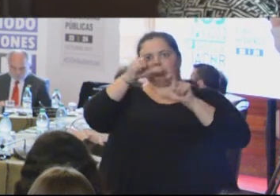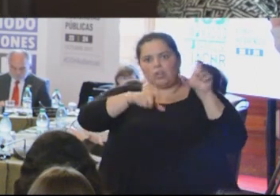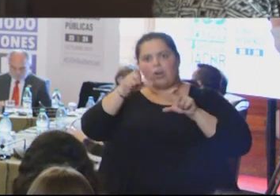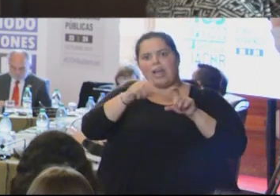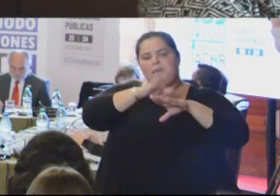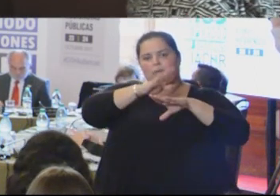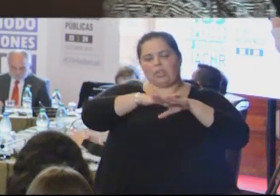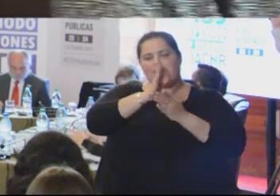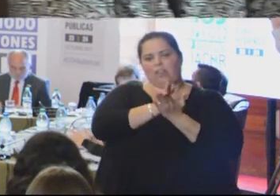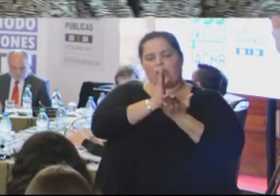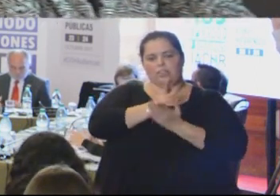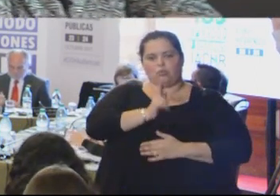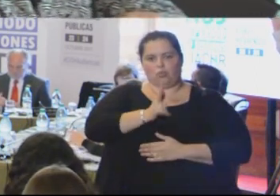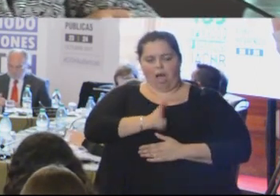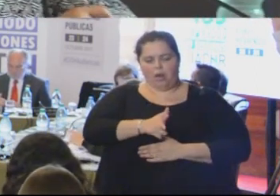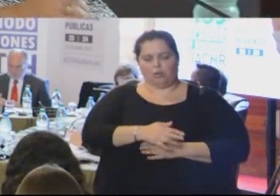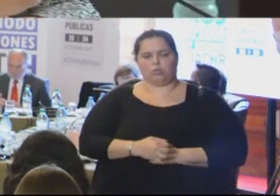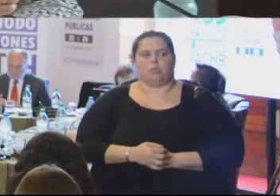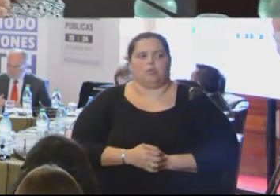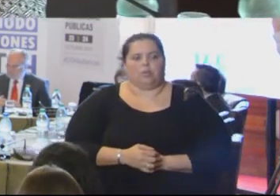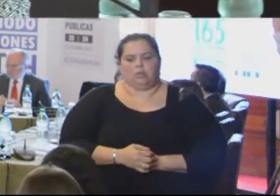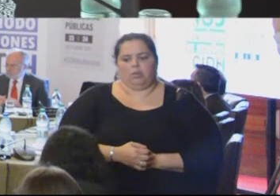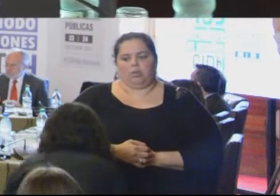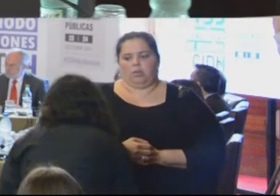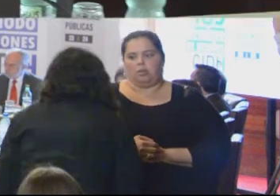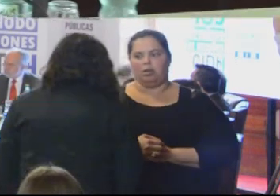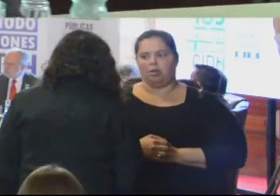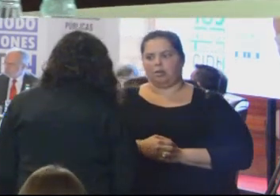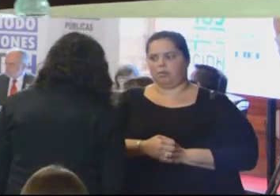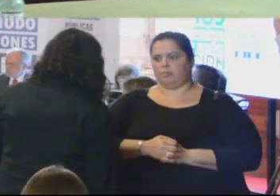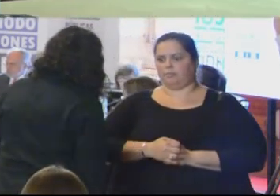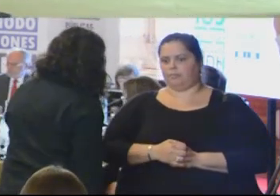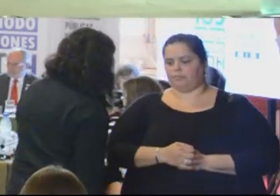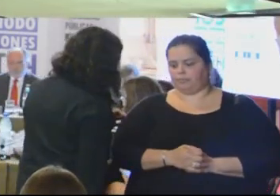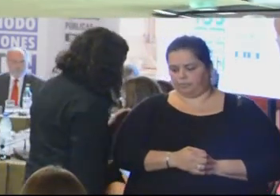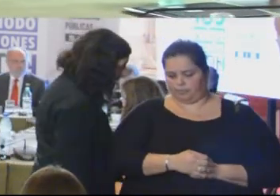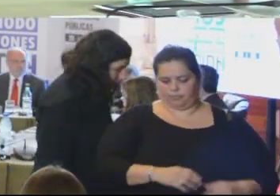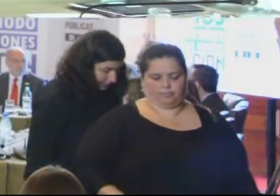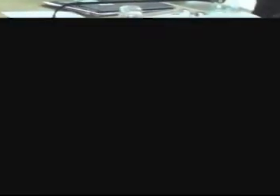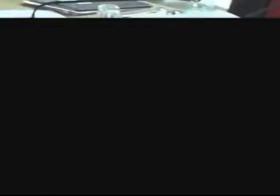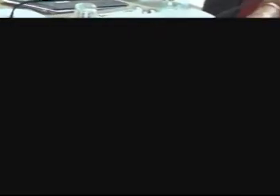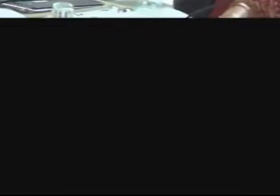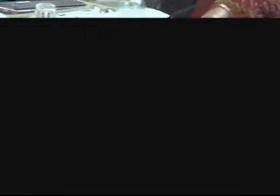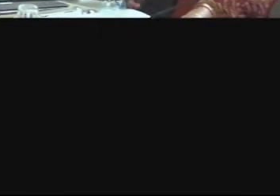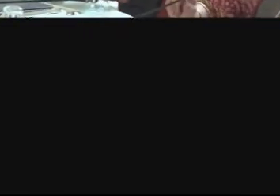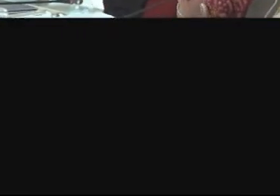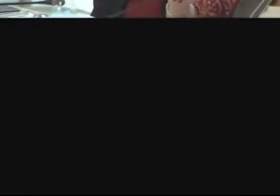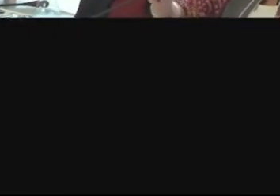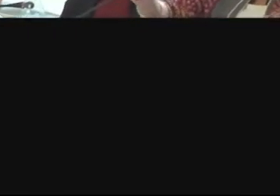muchas gracias vamos inmediatamente a darle la palabra al ilustre estado de colombia